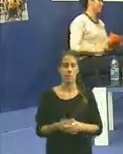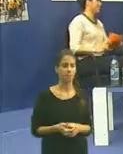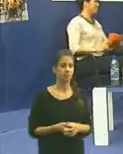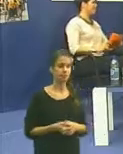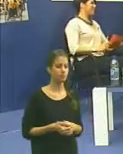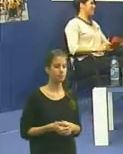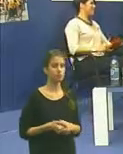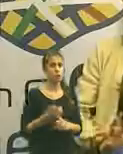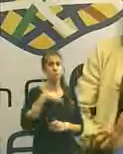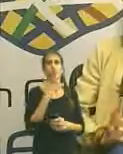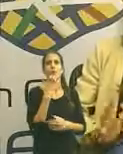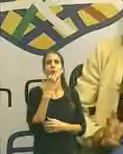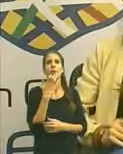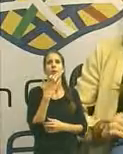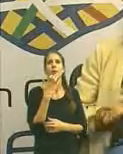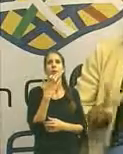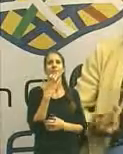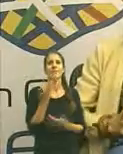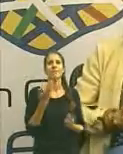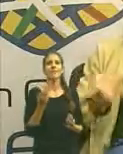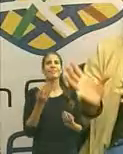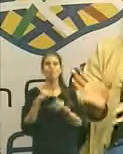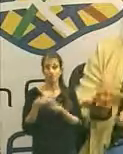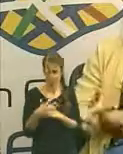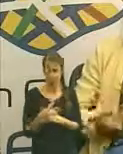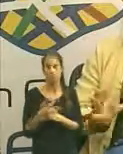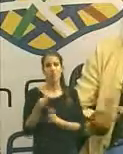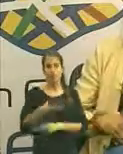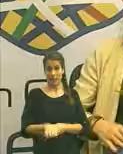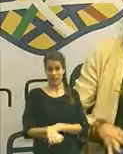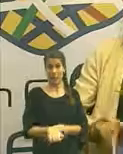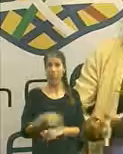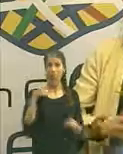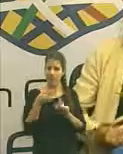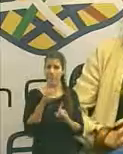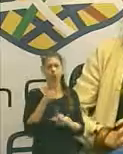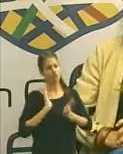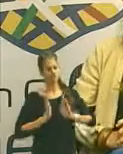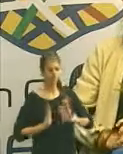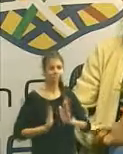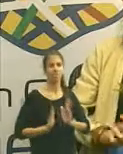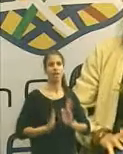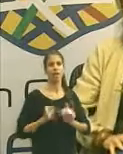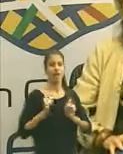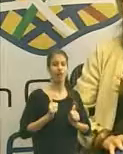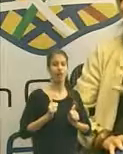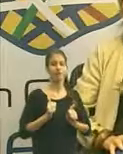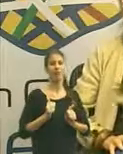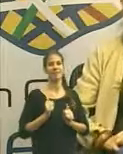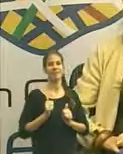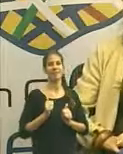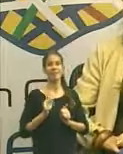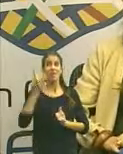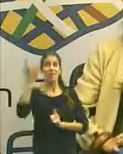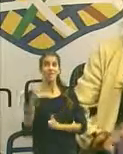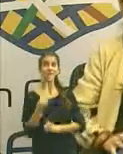personas, a lo mejor que vamos a subir al niño, vamos a trabajar X objetivos con ellos, y no, él no va a